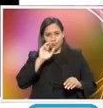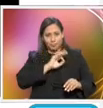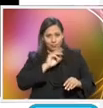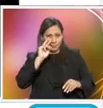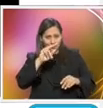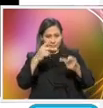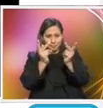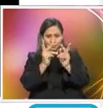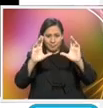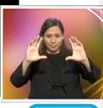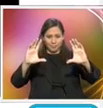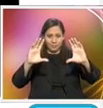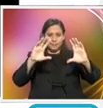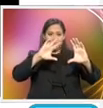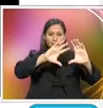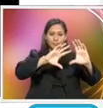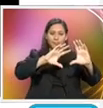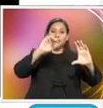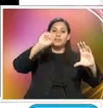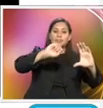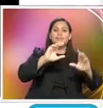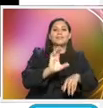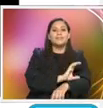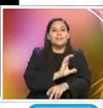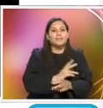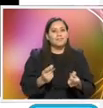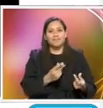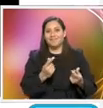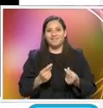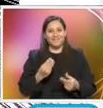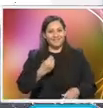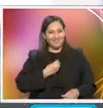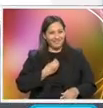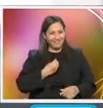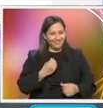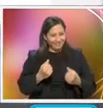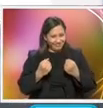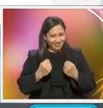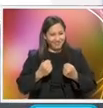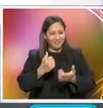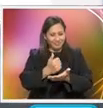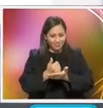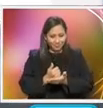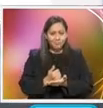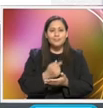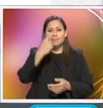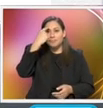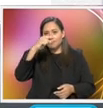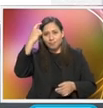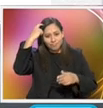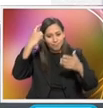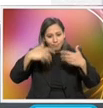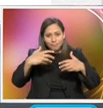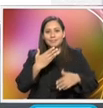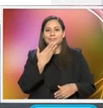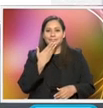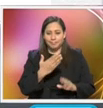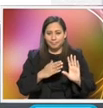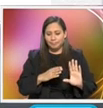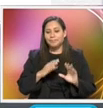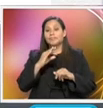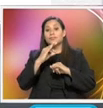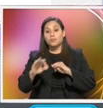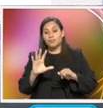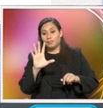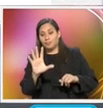plato. ¿Y qué hacen los cereales? Nos dan la energía necesaria, como bien mencionas, para poder funcionar en nuestro día a día. Y por